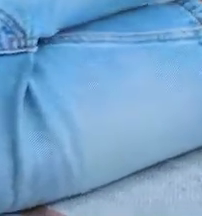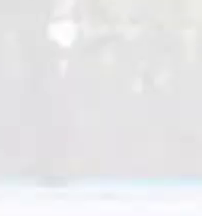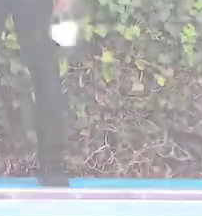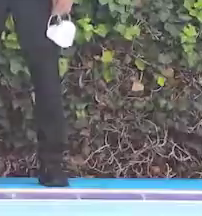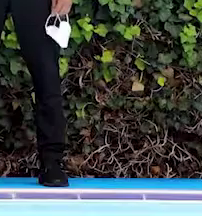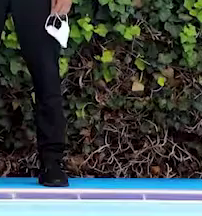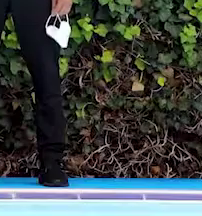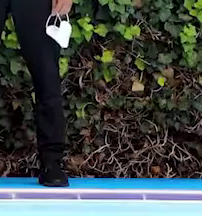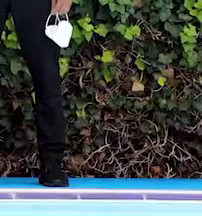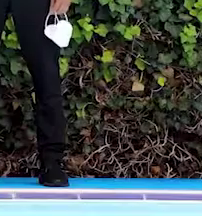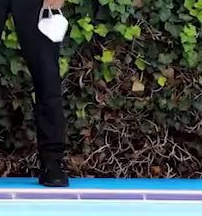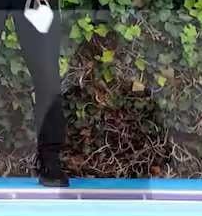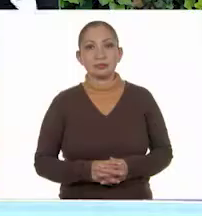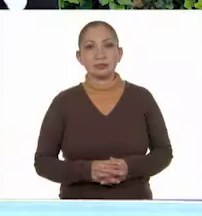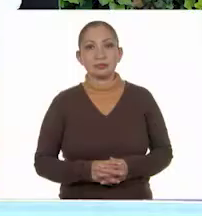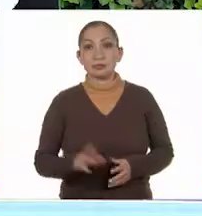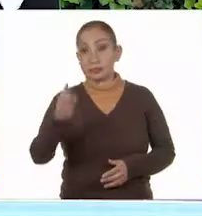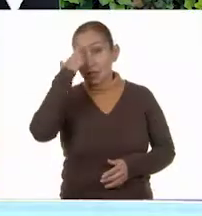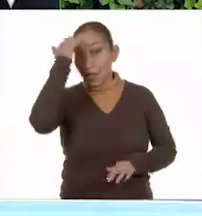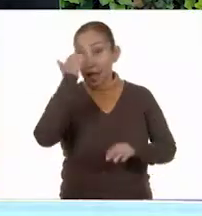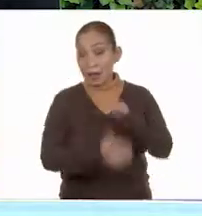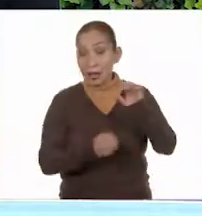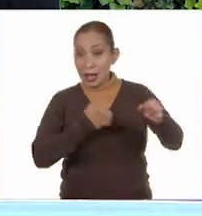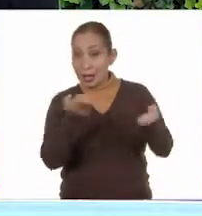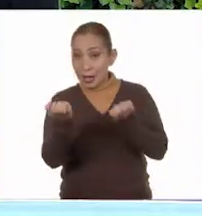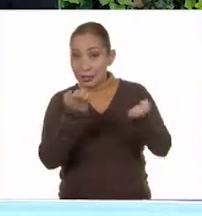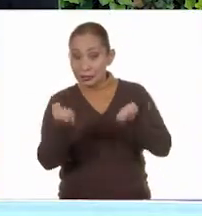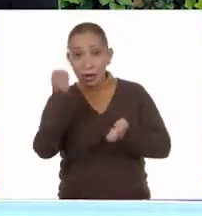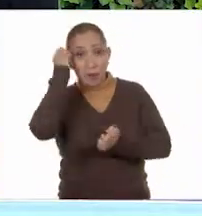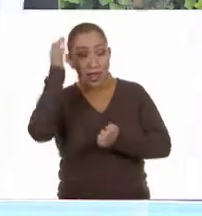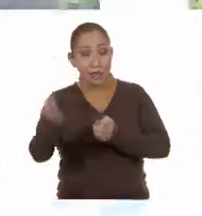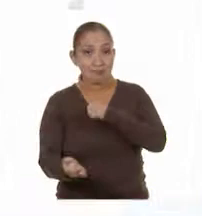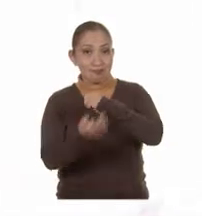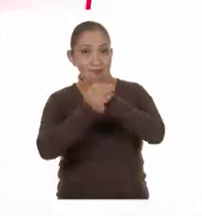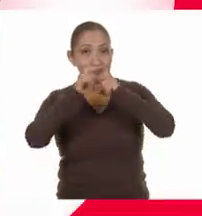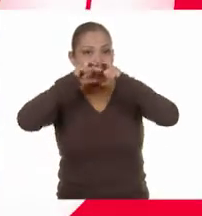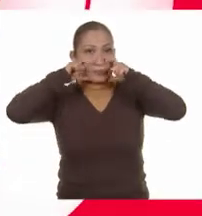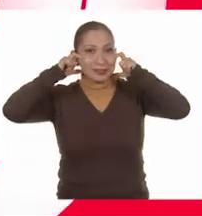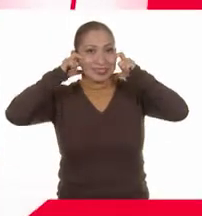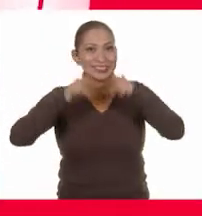perfecto. Recuerda, al terminar la activación, no olvides la protección.